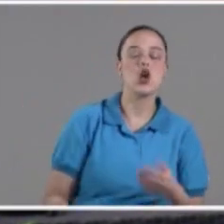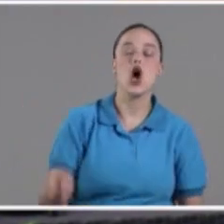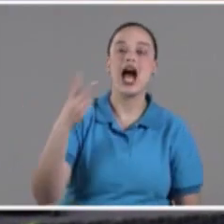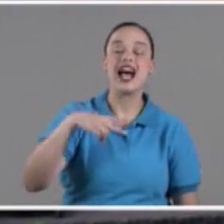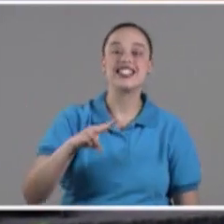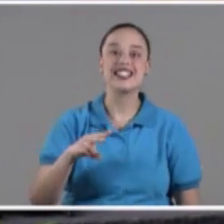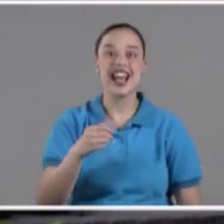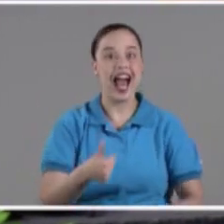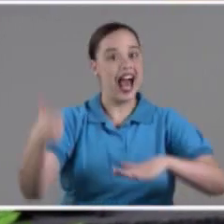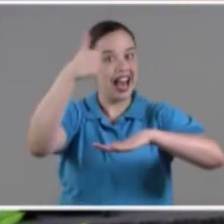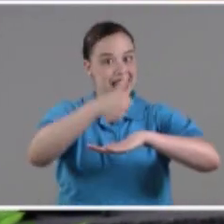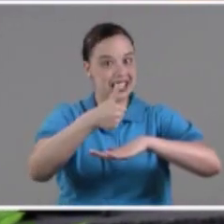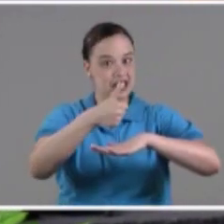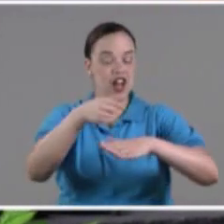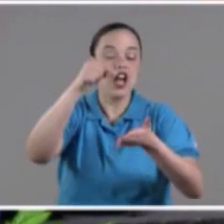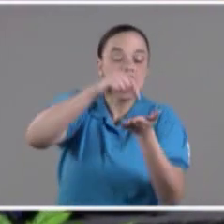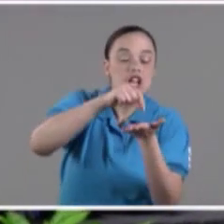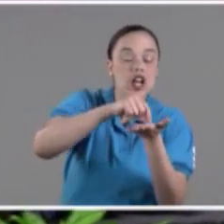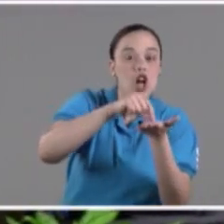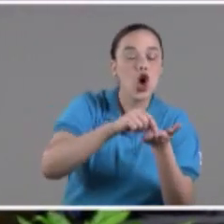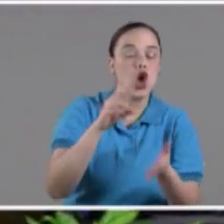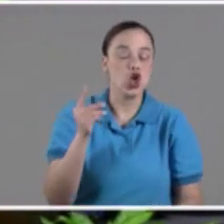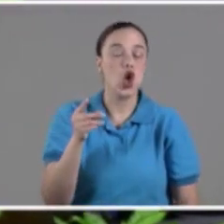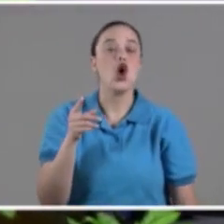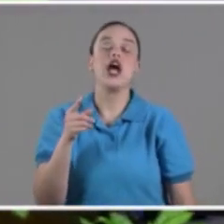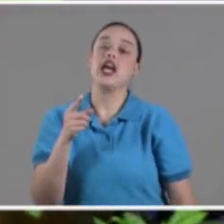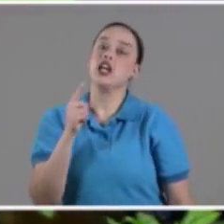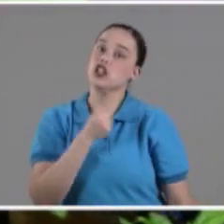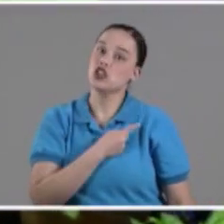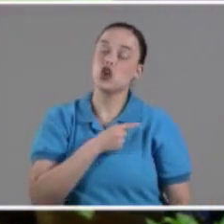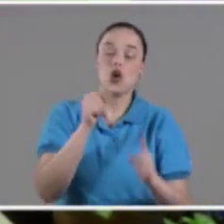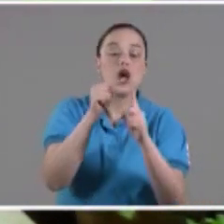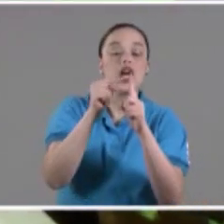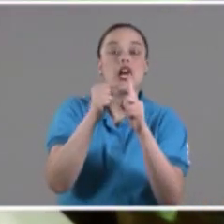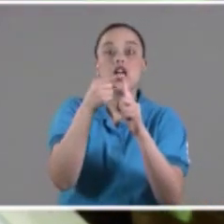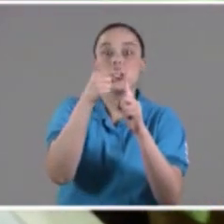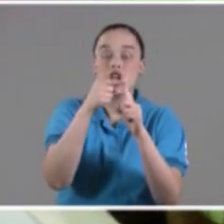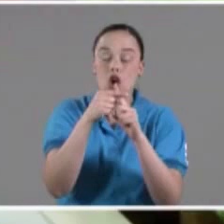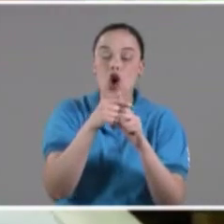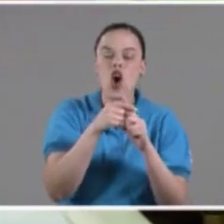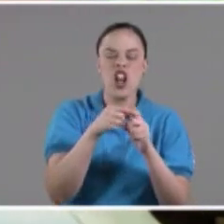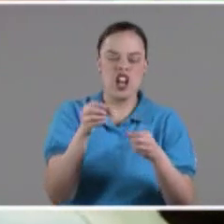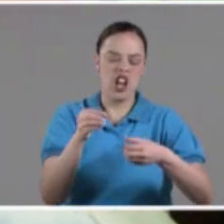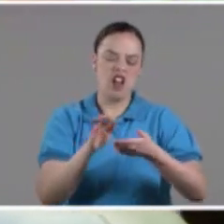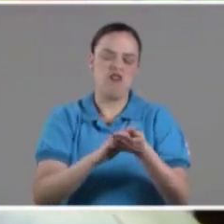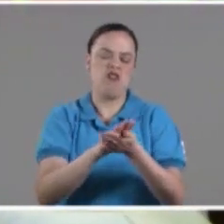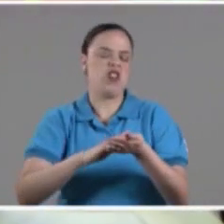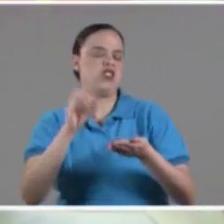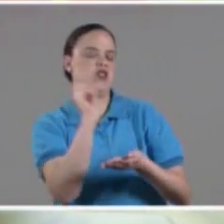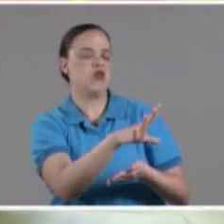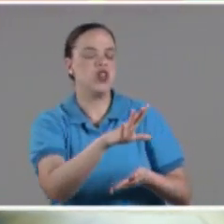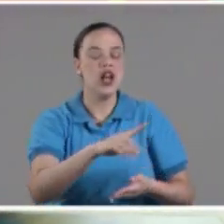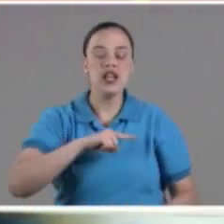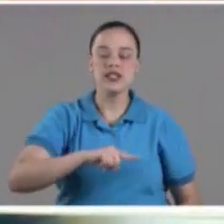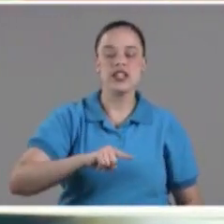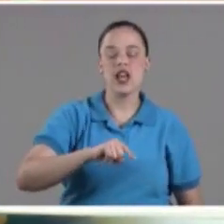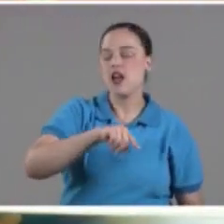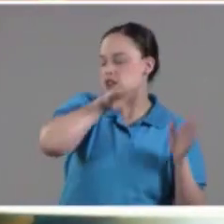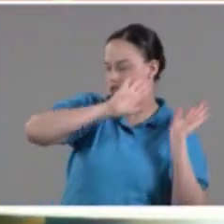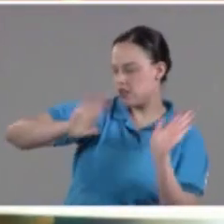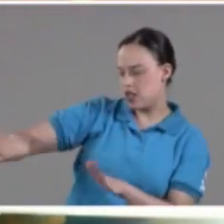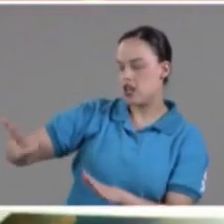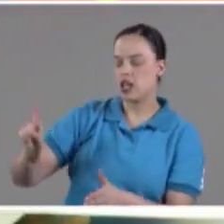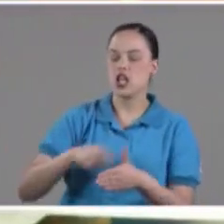porque puede ser no solamente trigo sino que puede ser grano la basura sea quitada y cuando